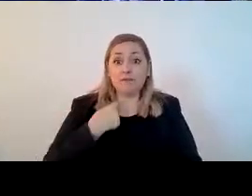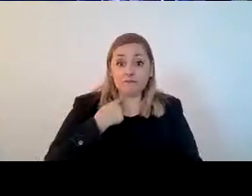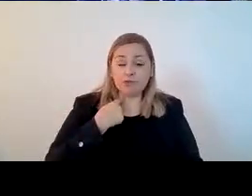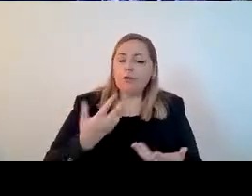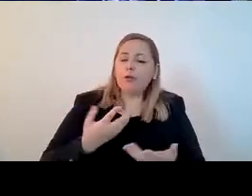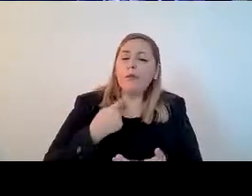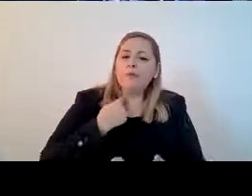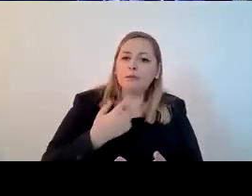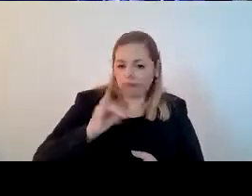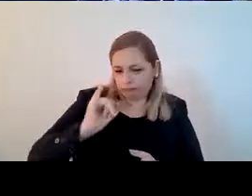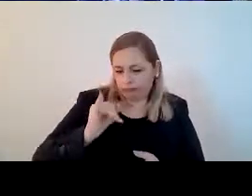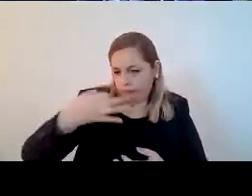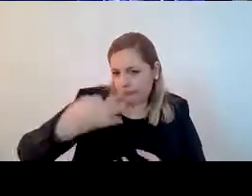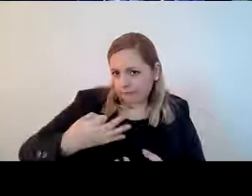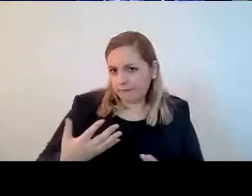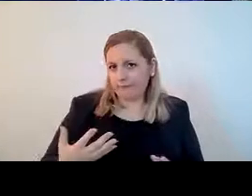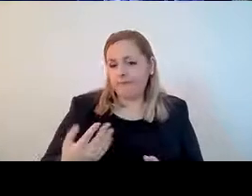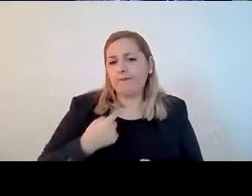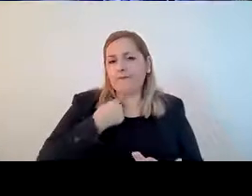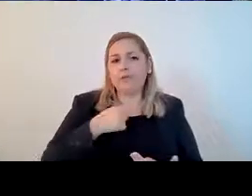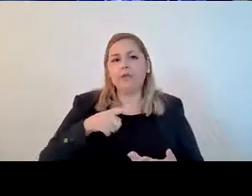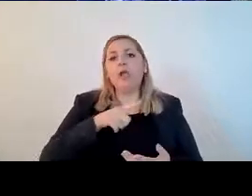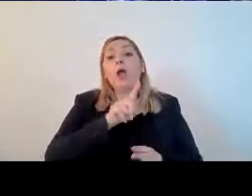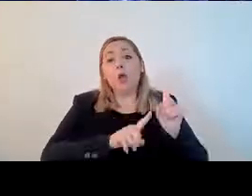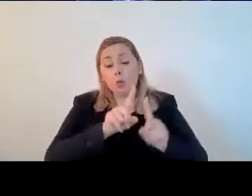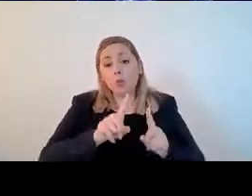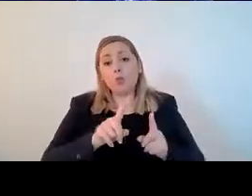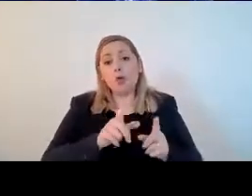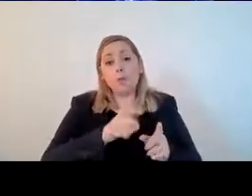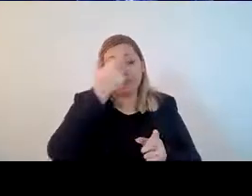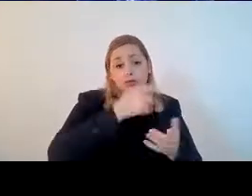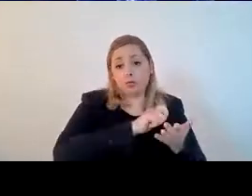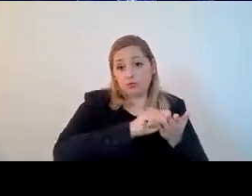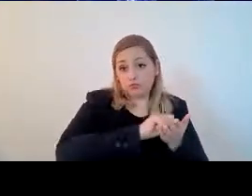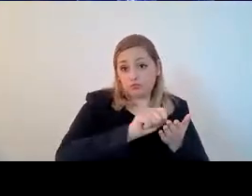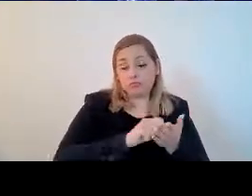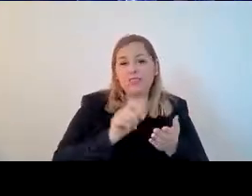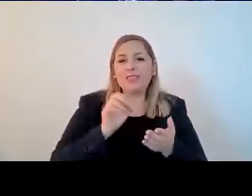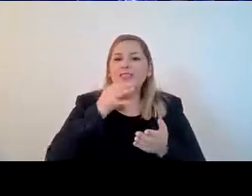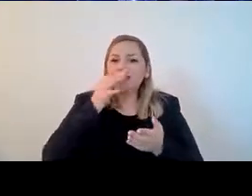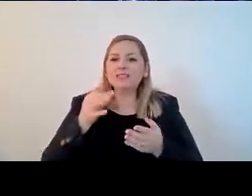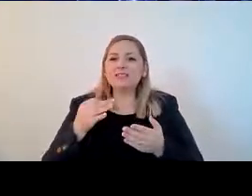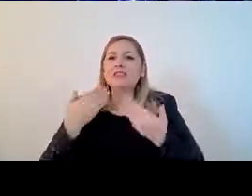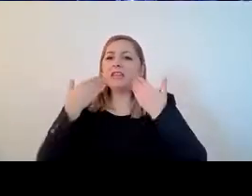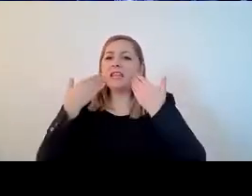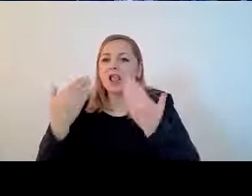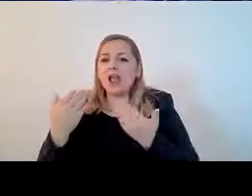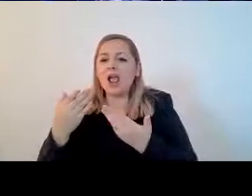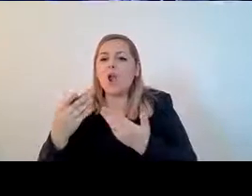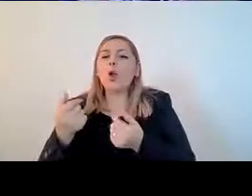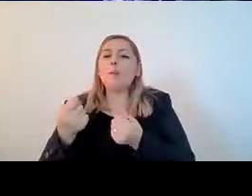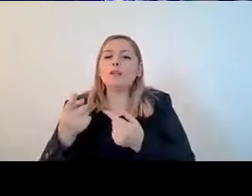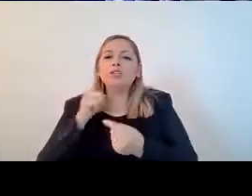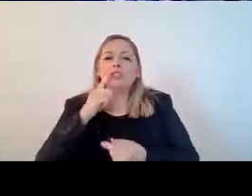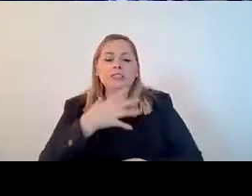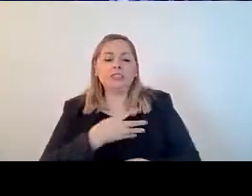afecta. Estos jóvenes han sido, algunos autores dicen que es un regalo tener un hijo hiperactivo. Algunos